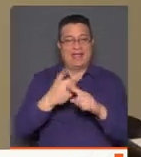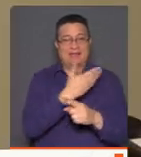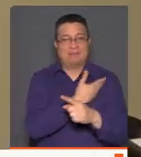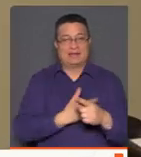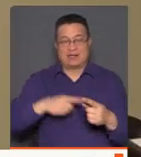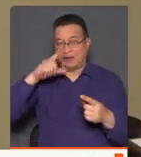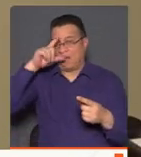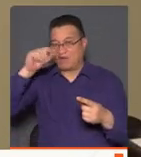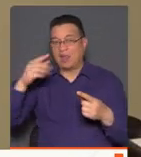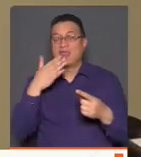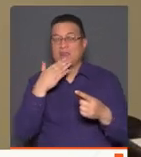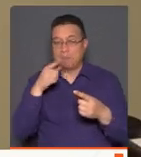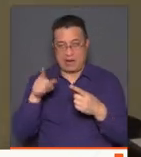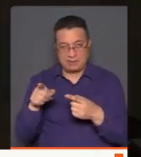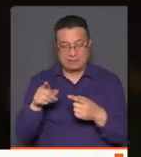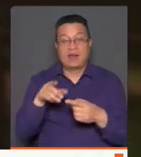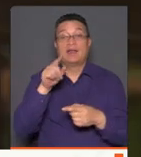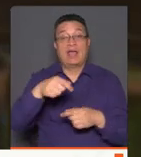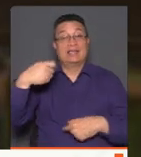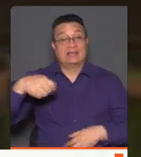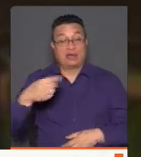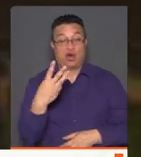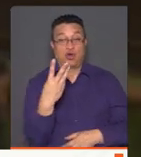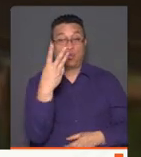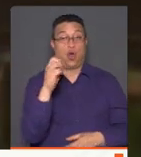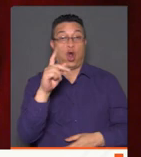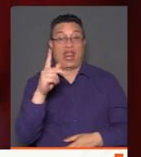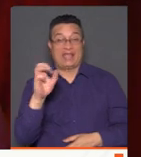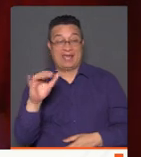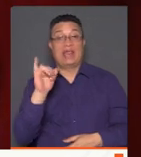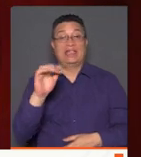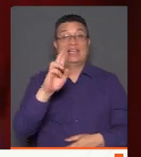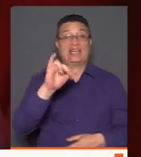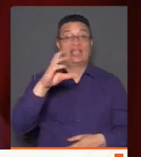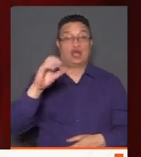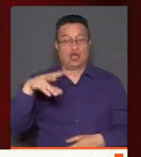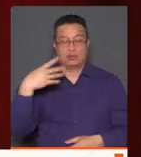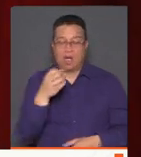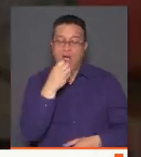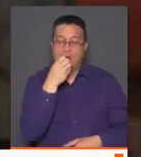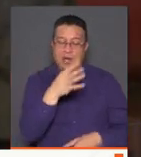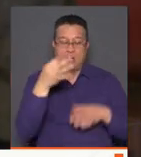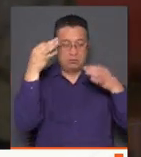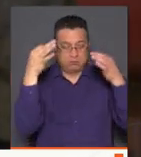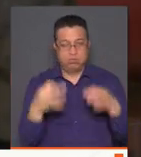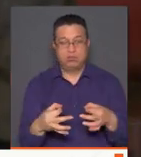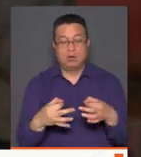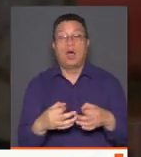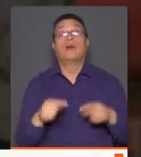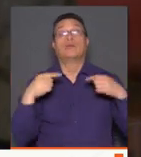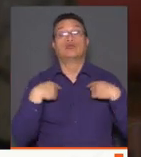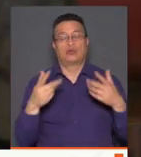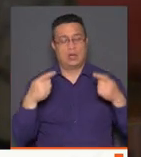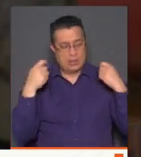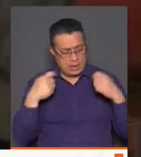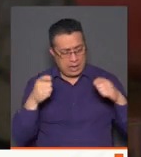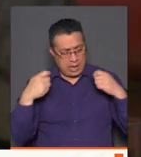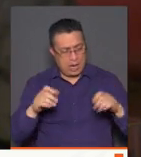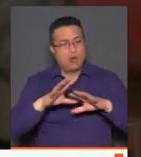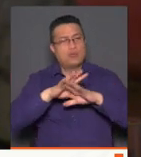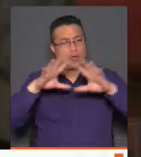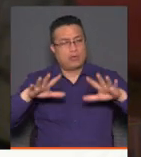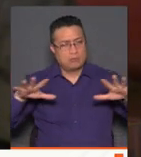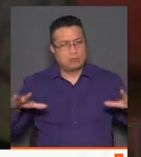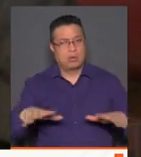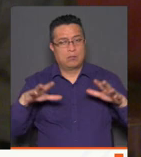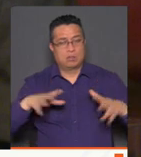Frei. Por lo mismo, los senadores Walker y Rincón oficializaron lo que era un secreto a voces. Hemos hecho muchos esfuerzos para